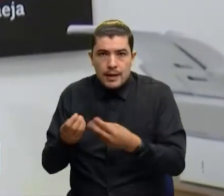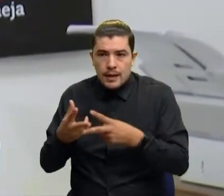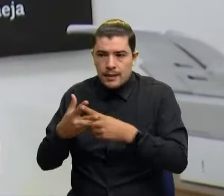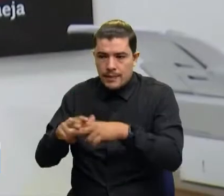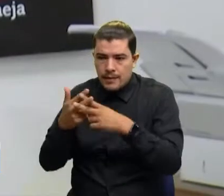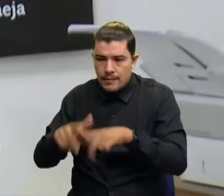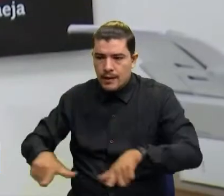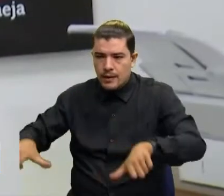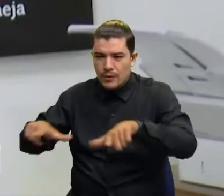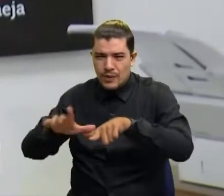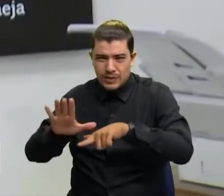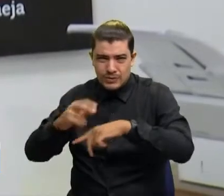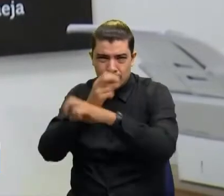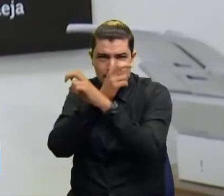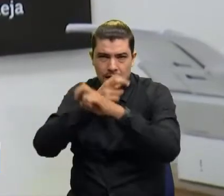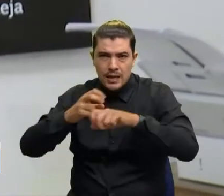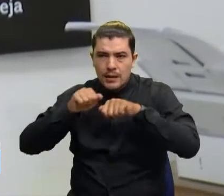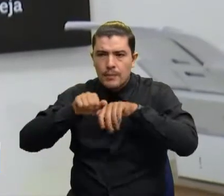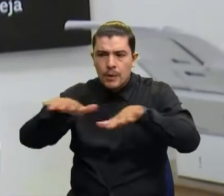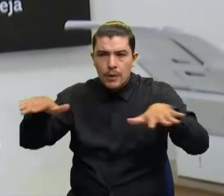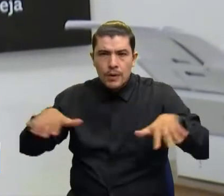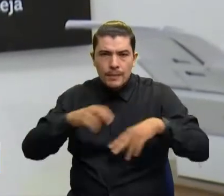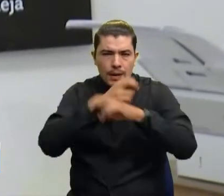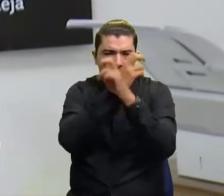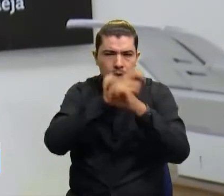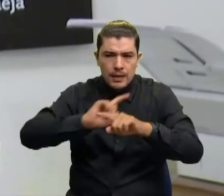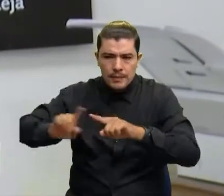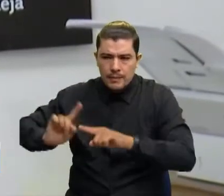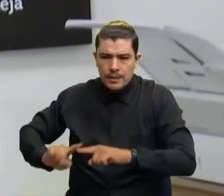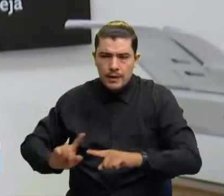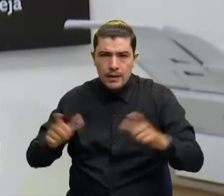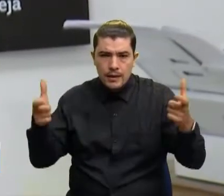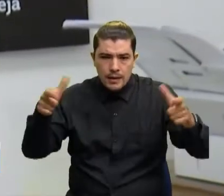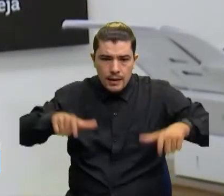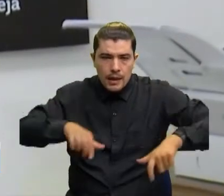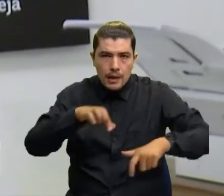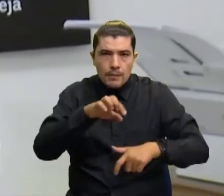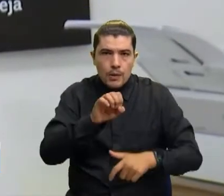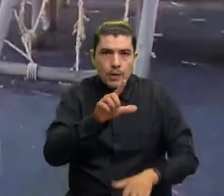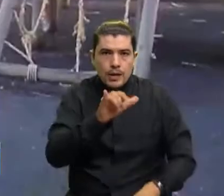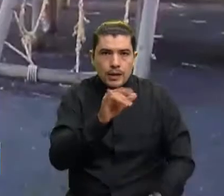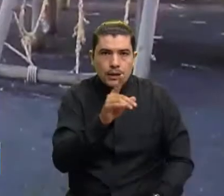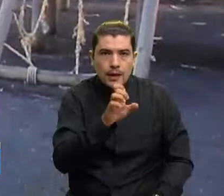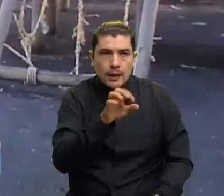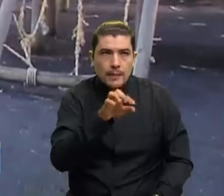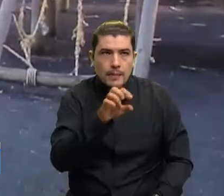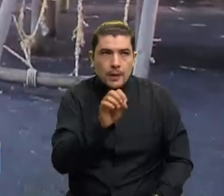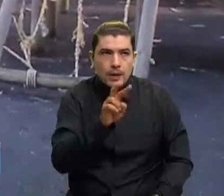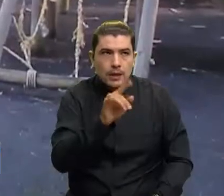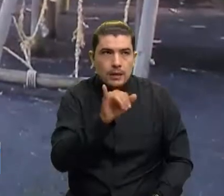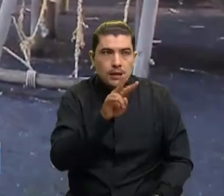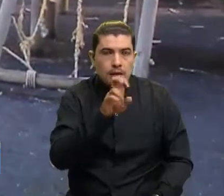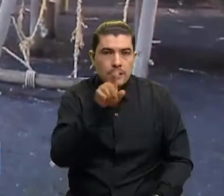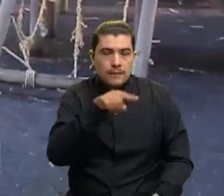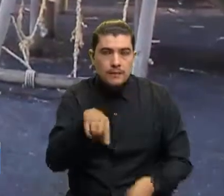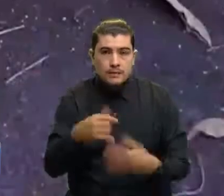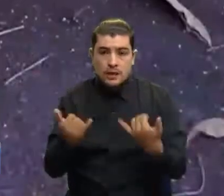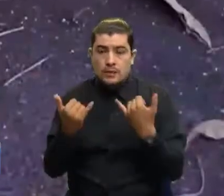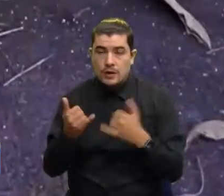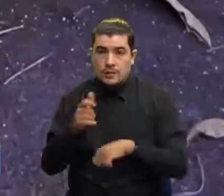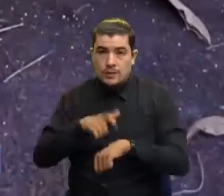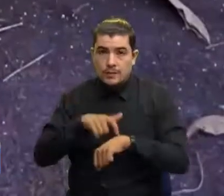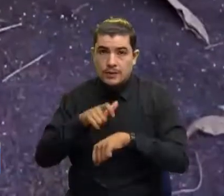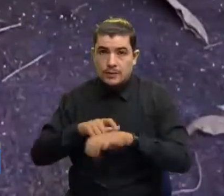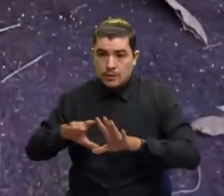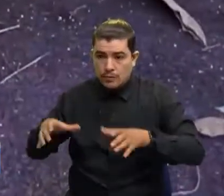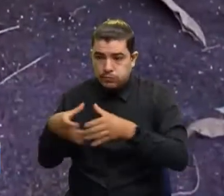sitios públicos, parques y demás, canchas polideportivos. En este momento nosotros estamos creando un grupo de